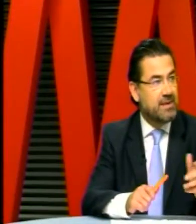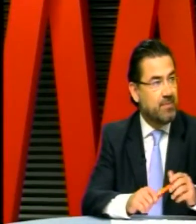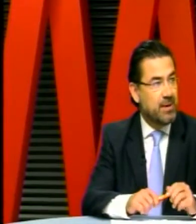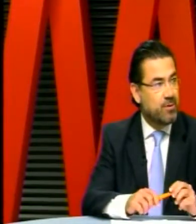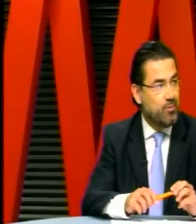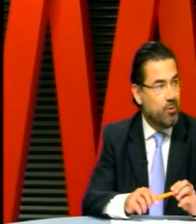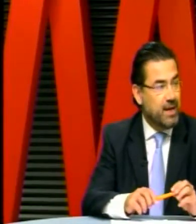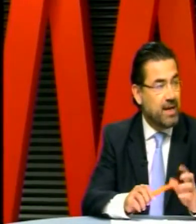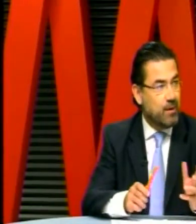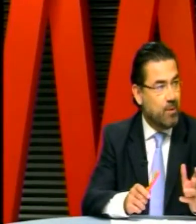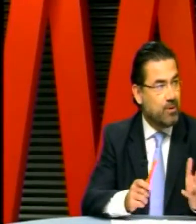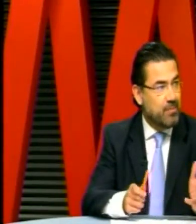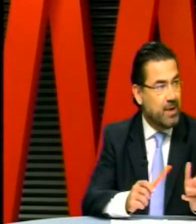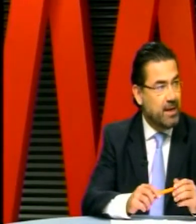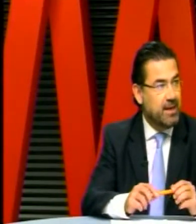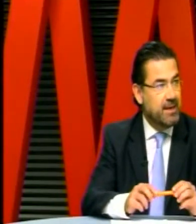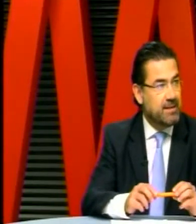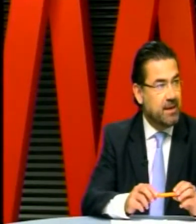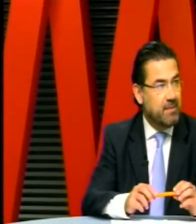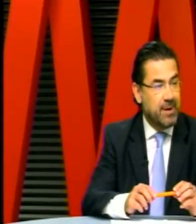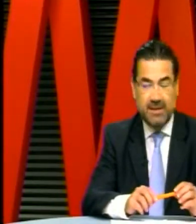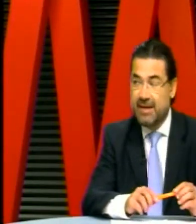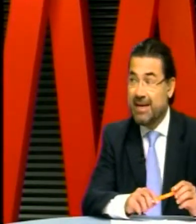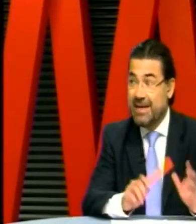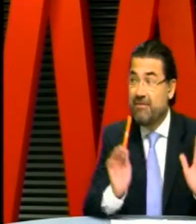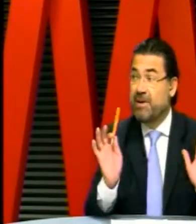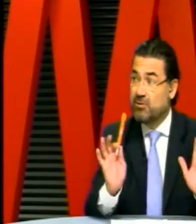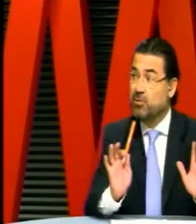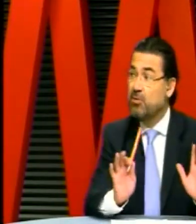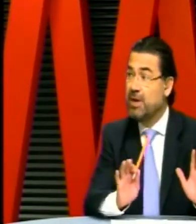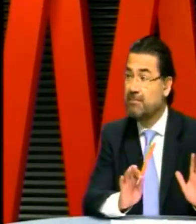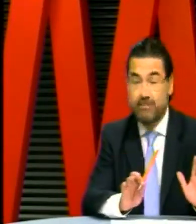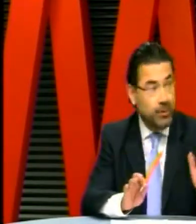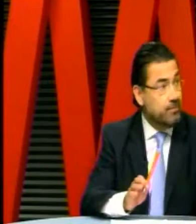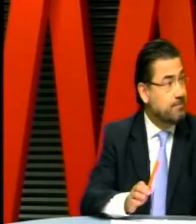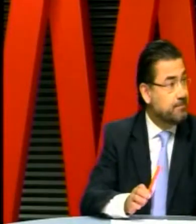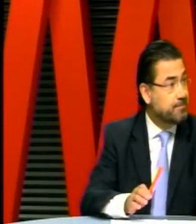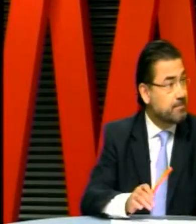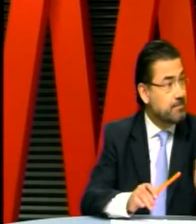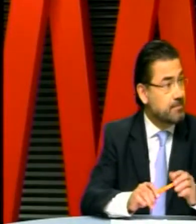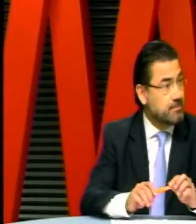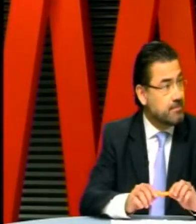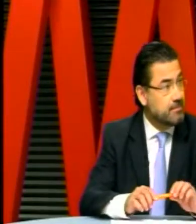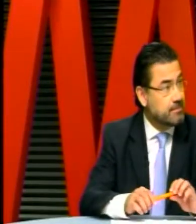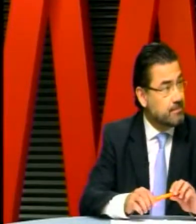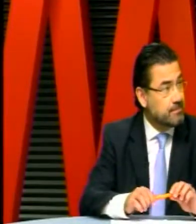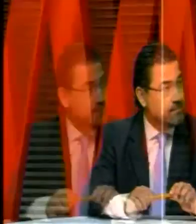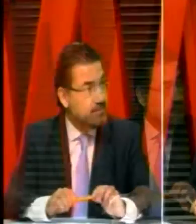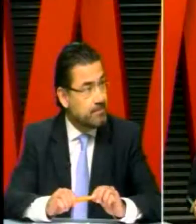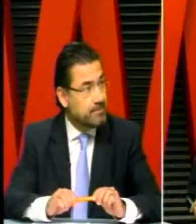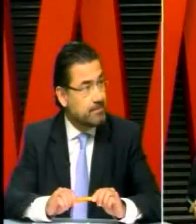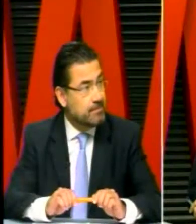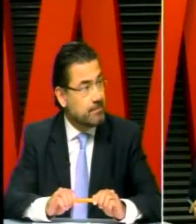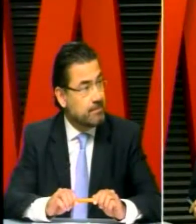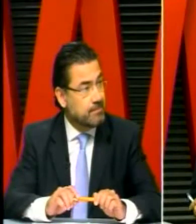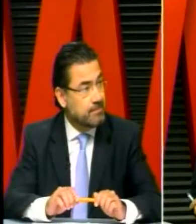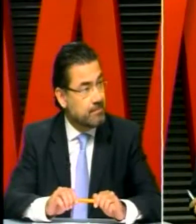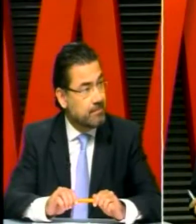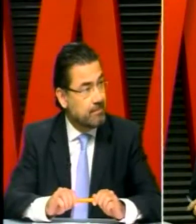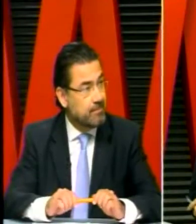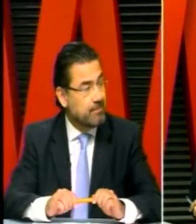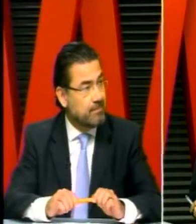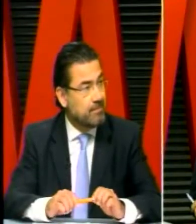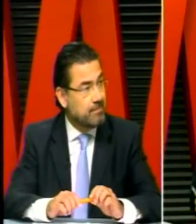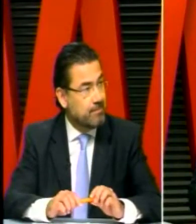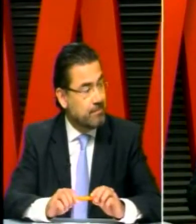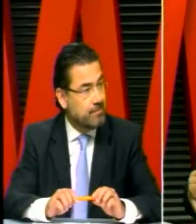estos temas de inversión pública, que luego también sirven para hacer infraestructura, ¿no? Claro. No, ahí se nos va mucho recurso. Si se tiene una